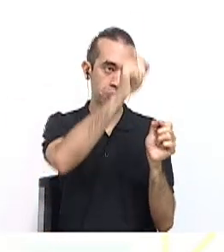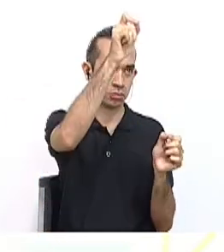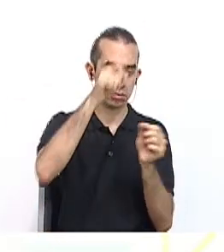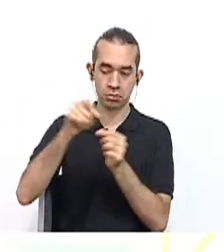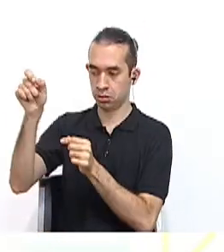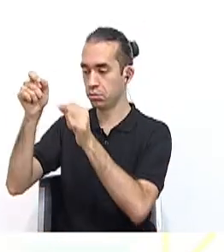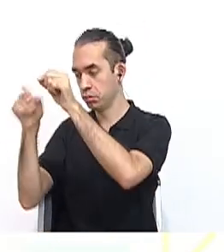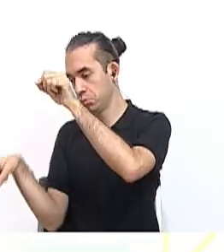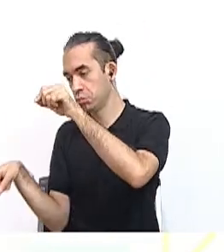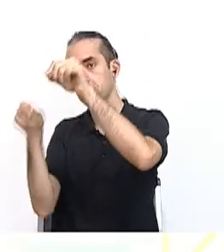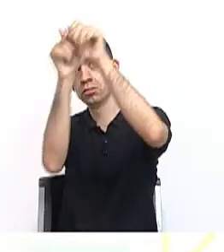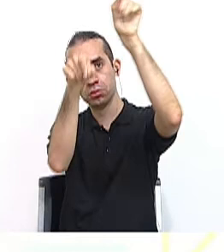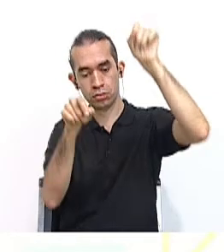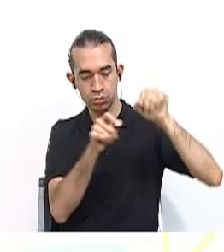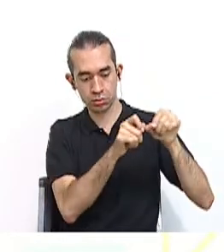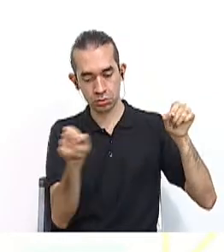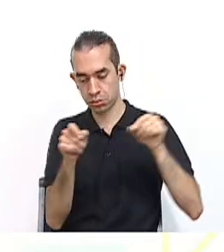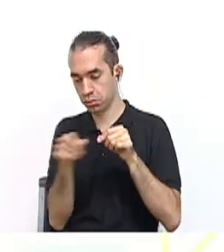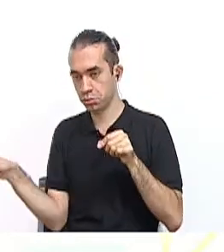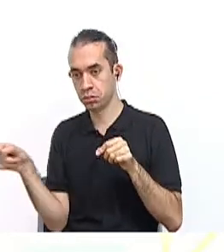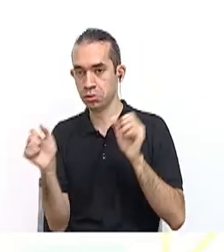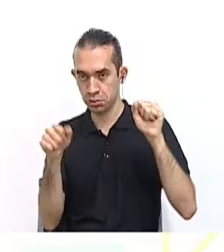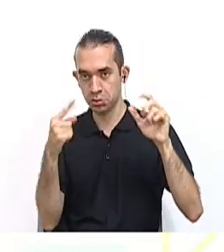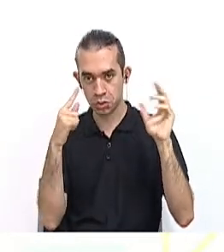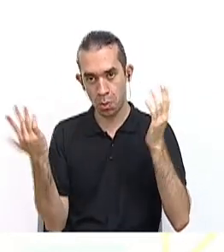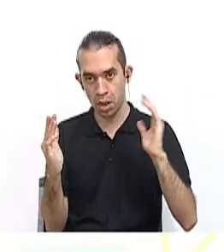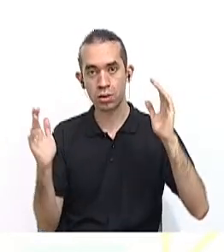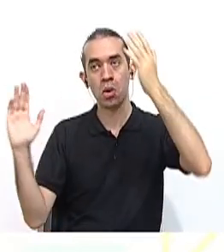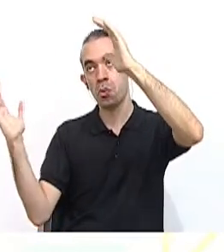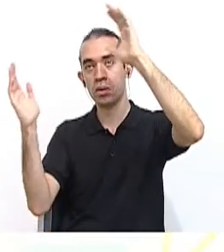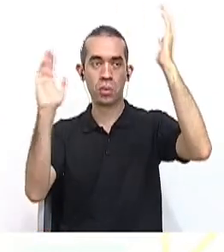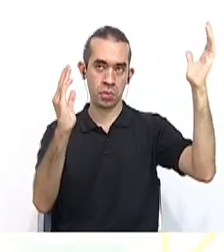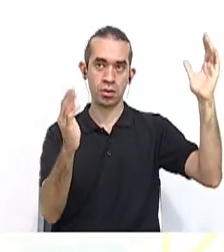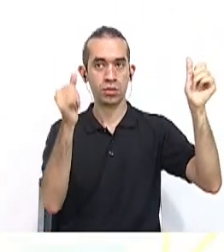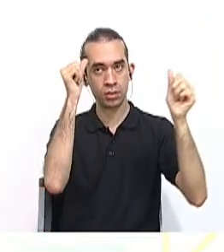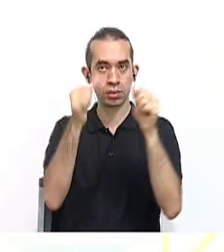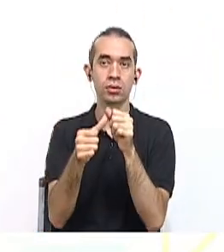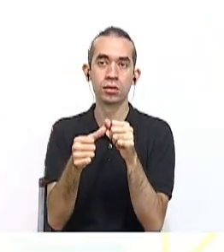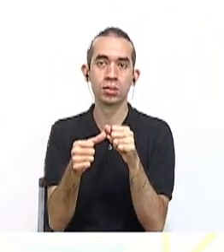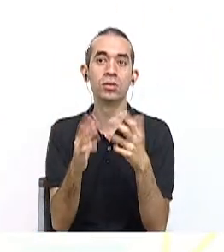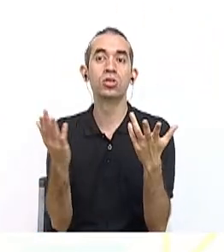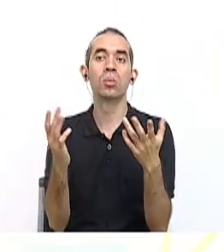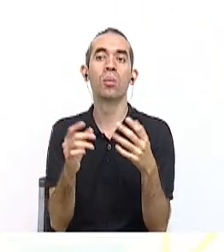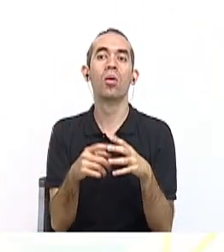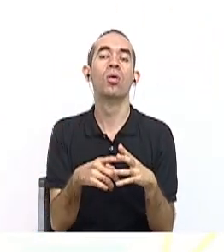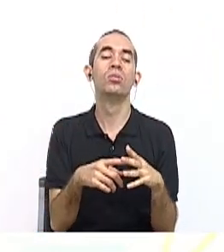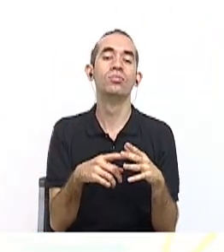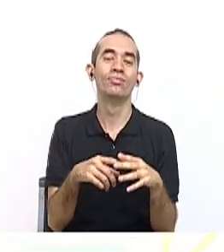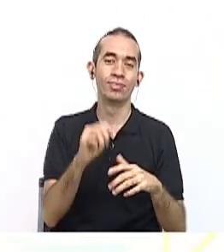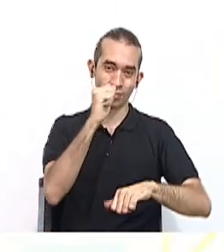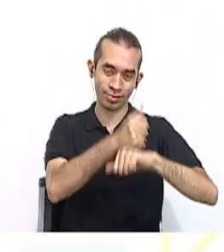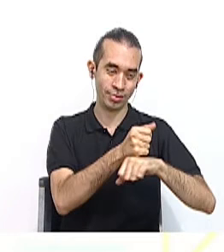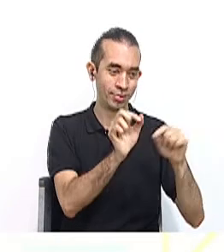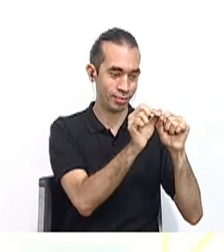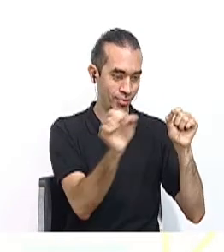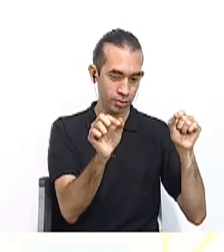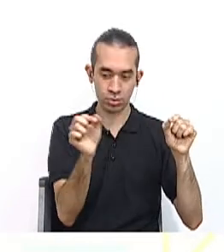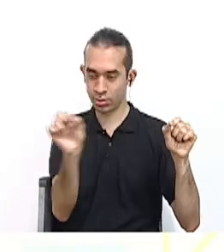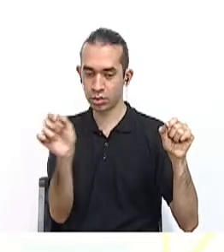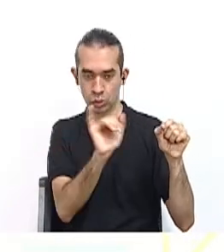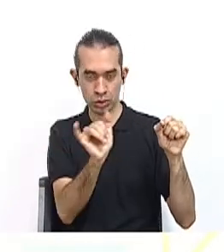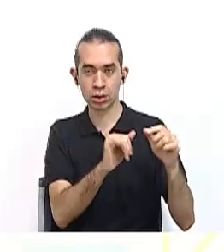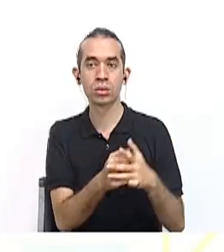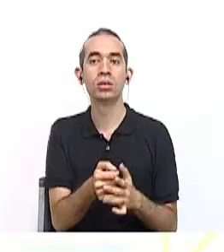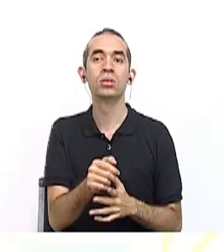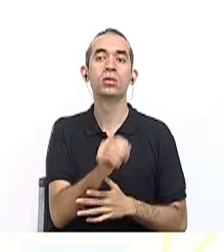lados. Veamos, recordemos que nosotros comparamos mediante una razón. BC es